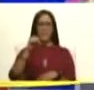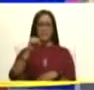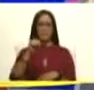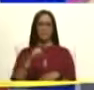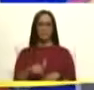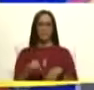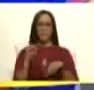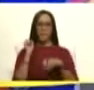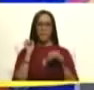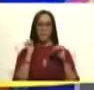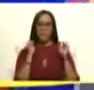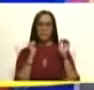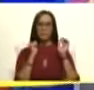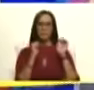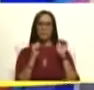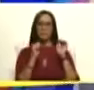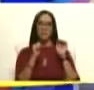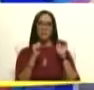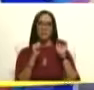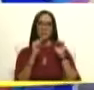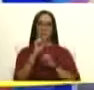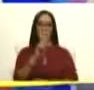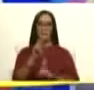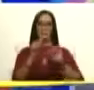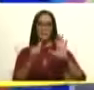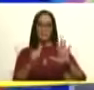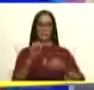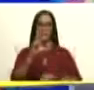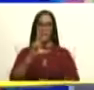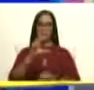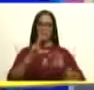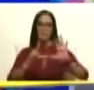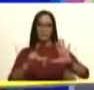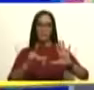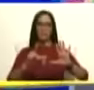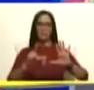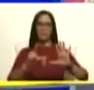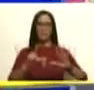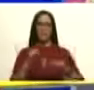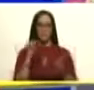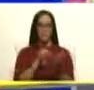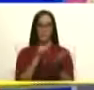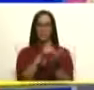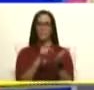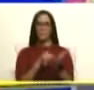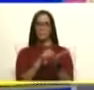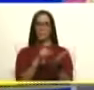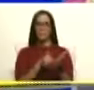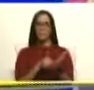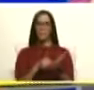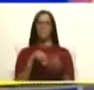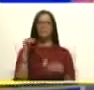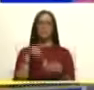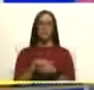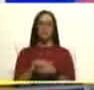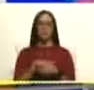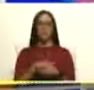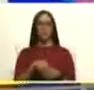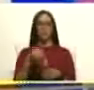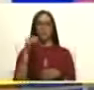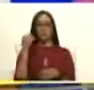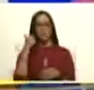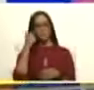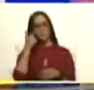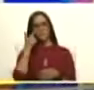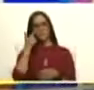igualito. CMS 2637, pim, pum, pa, y le sale su centro de votación. ¿Ya